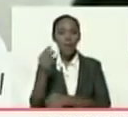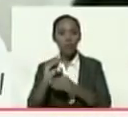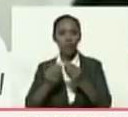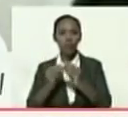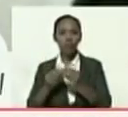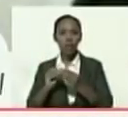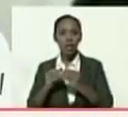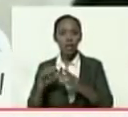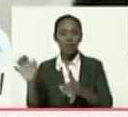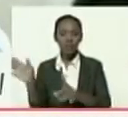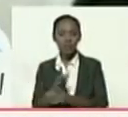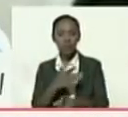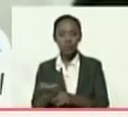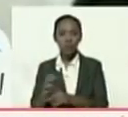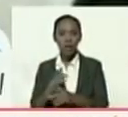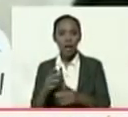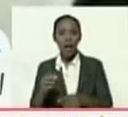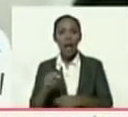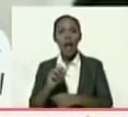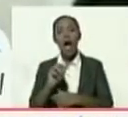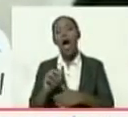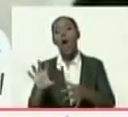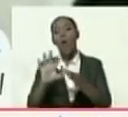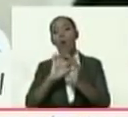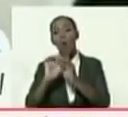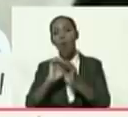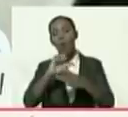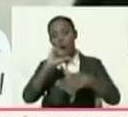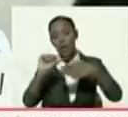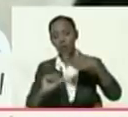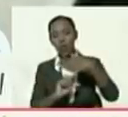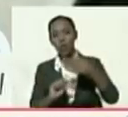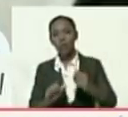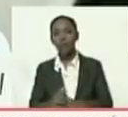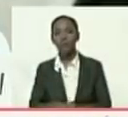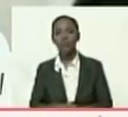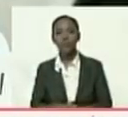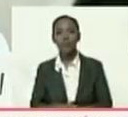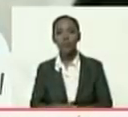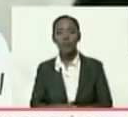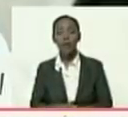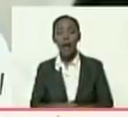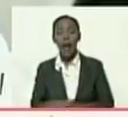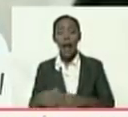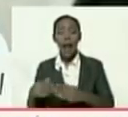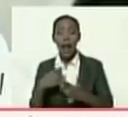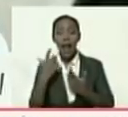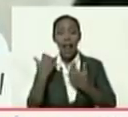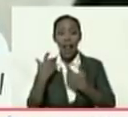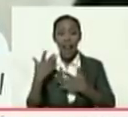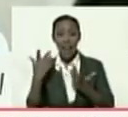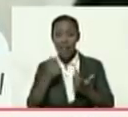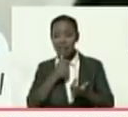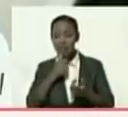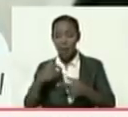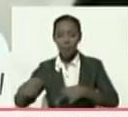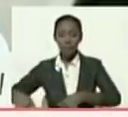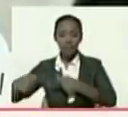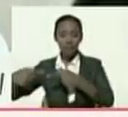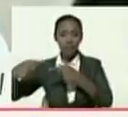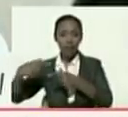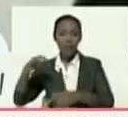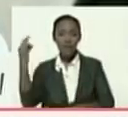destruir la UNASUR, porque eso va en contra de los planes de Estados Unidos. O sea, el enemigo es Estados Unidos. El enemigo